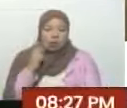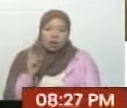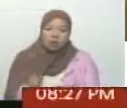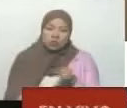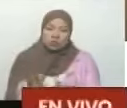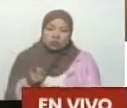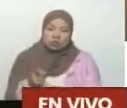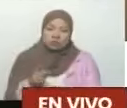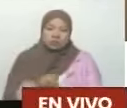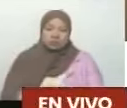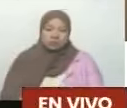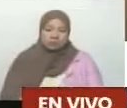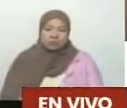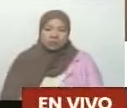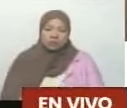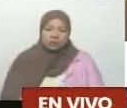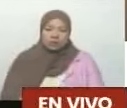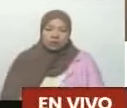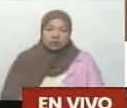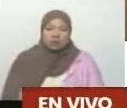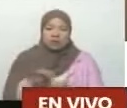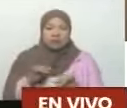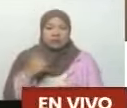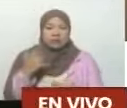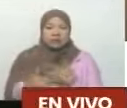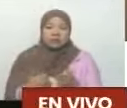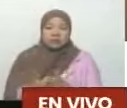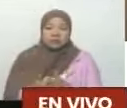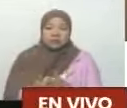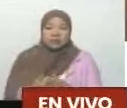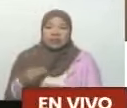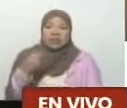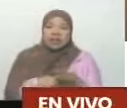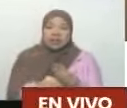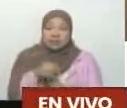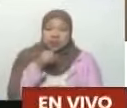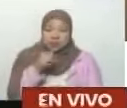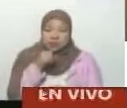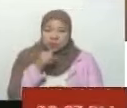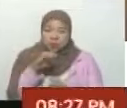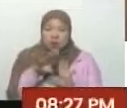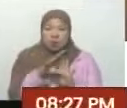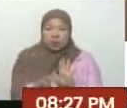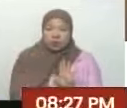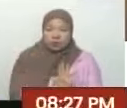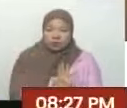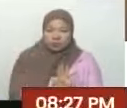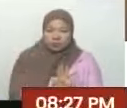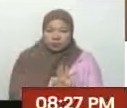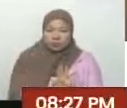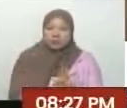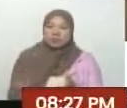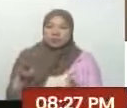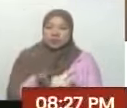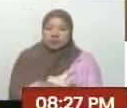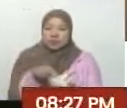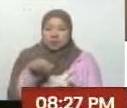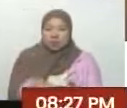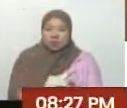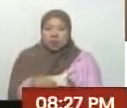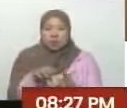ha reivindicado desde el mismo momento que se construyó la Constitución. Fuimos reivindicados porque estamos